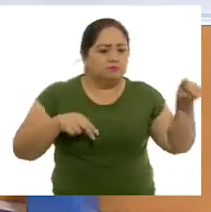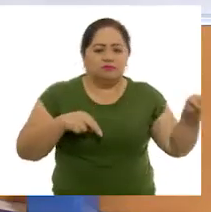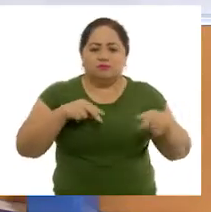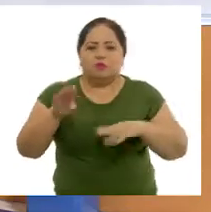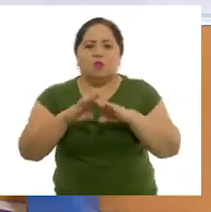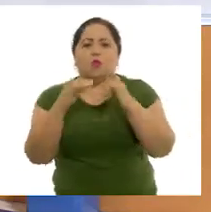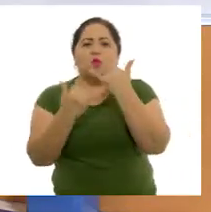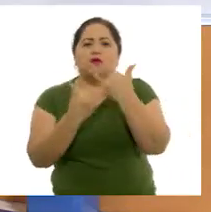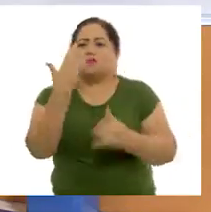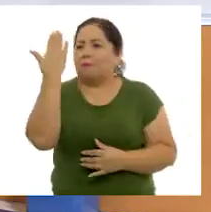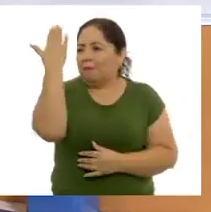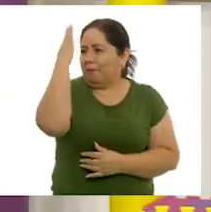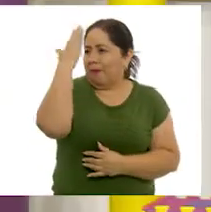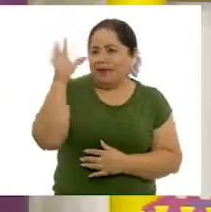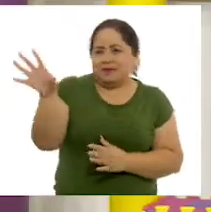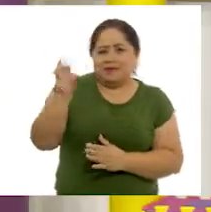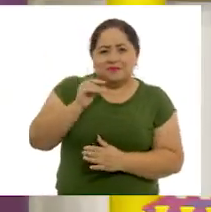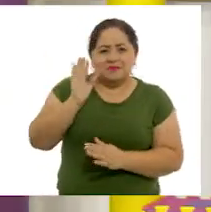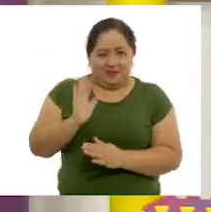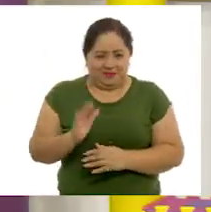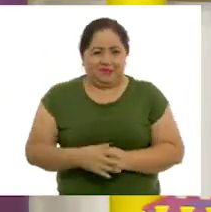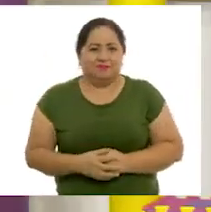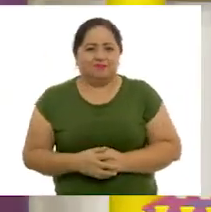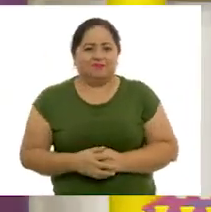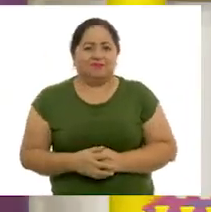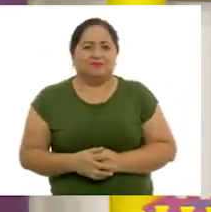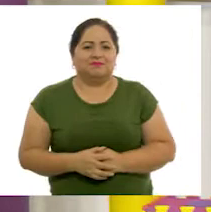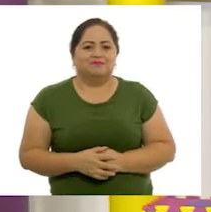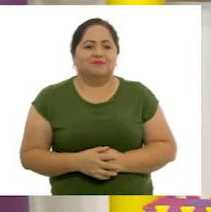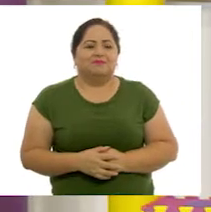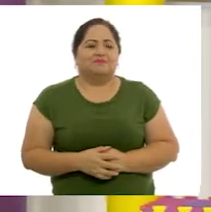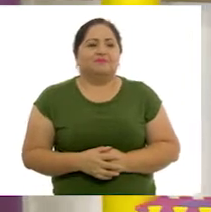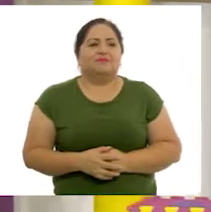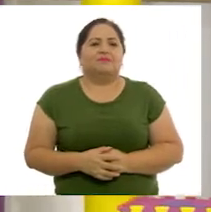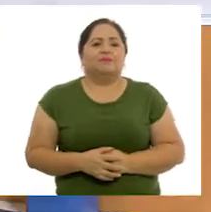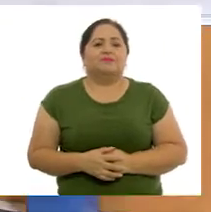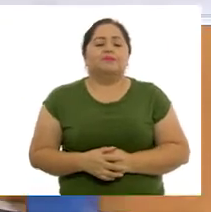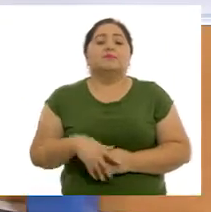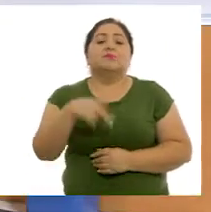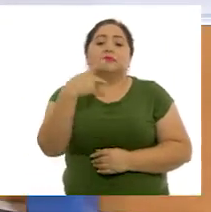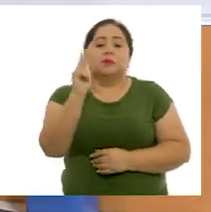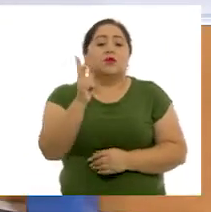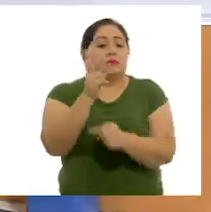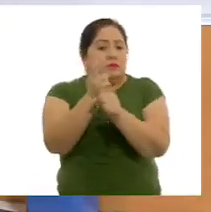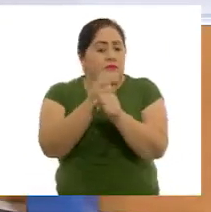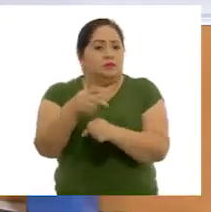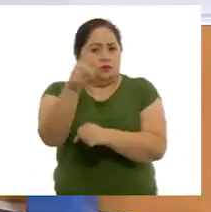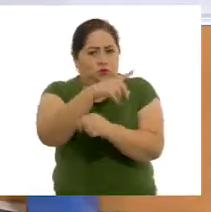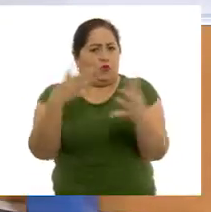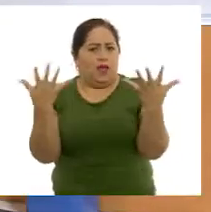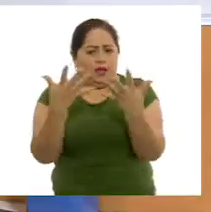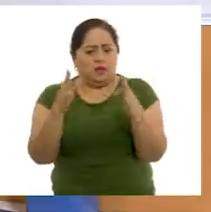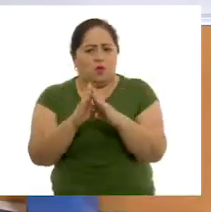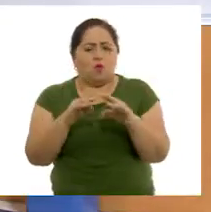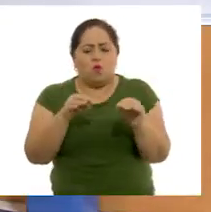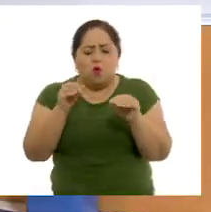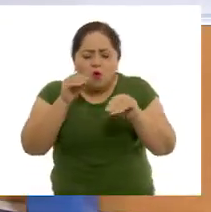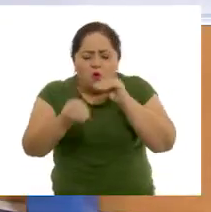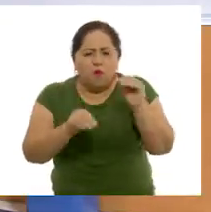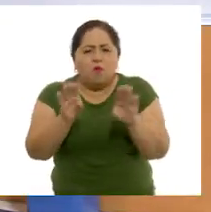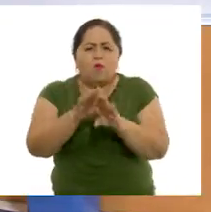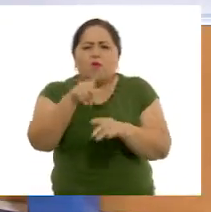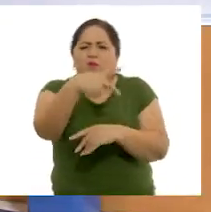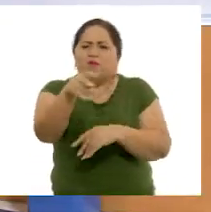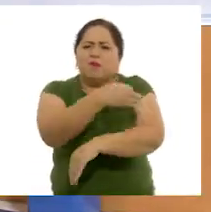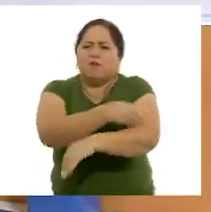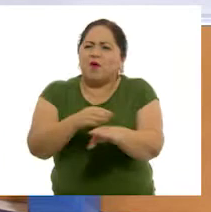jugando al espejo. Muy interesante, ¿verdad? Bueno, niñas y niños, les invitamos a que elabores un mapa que exprese cómo transitan